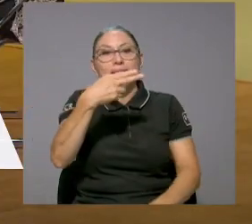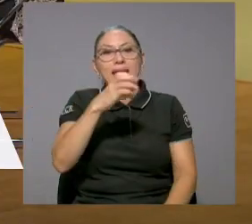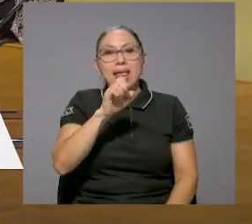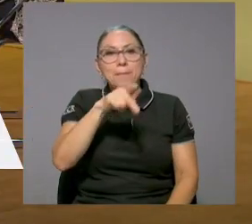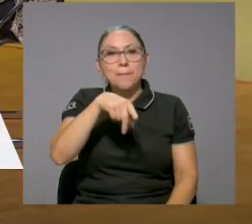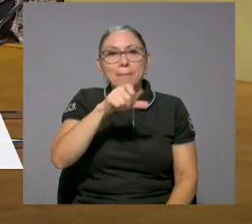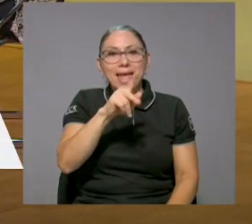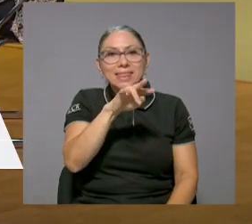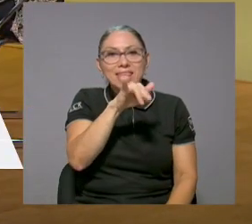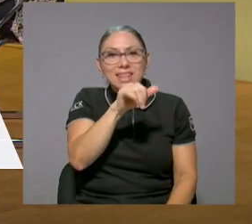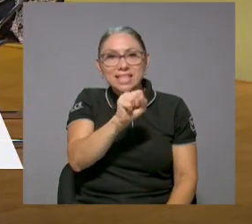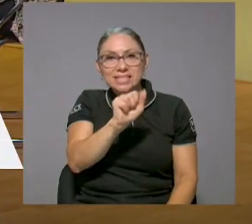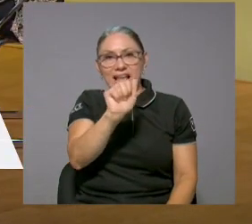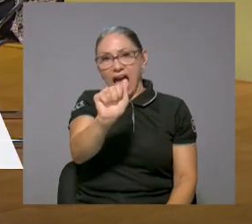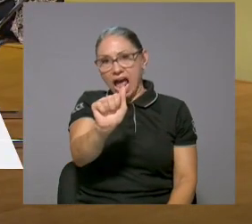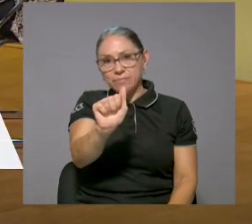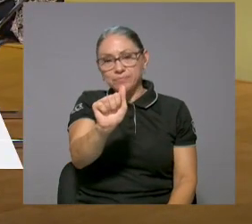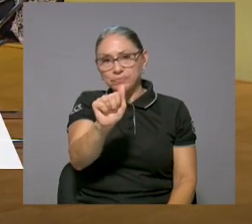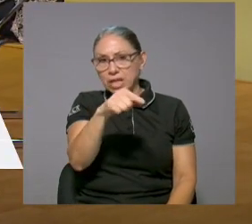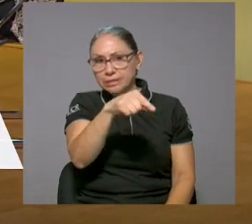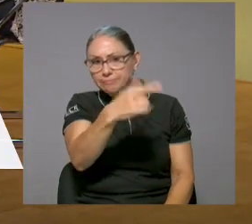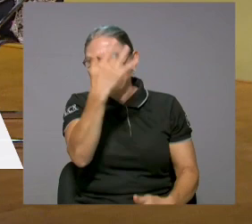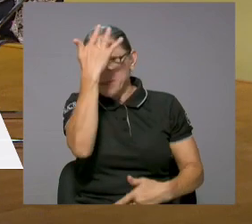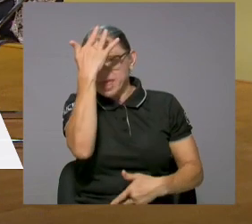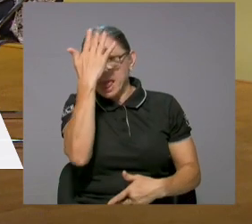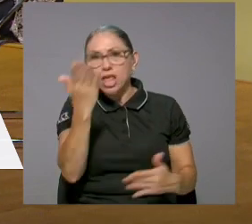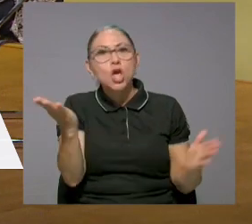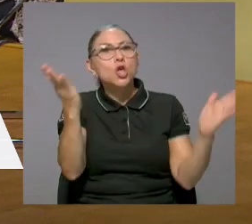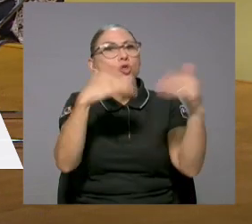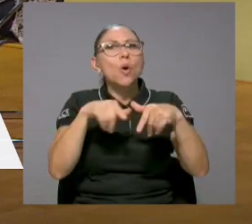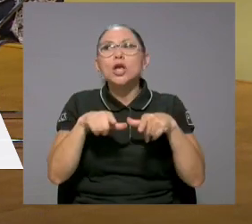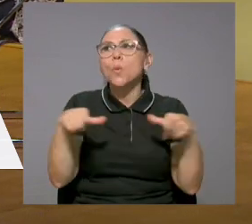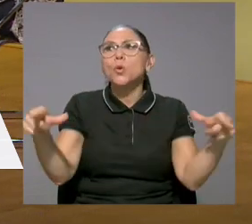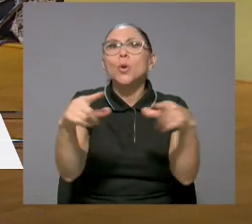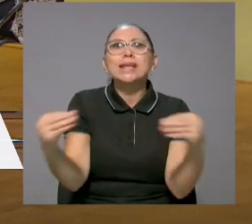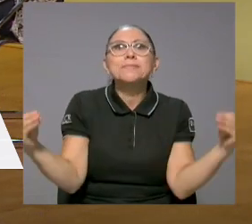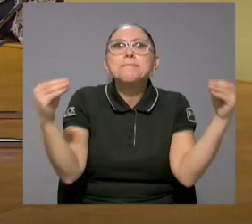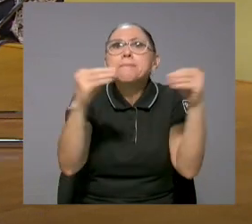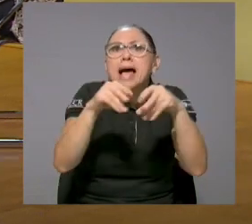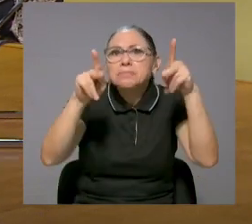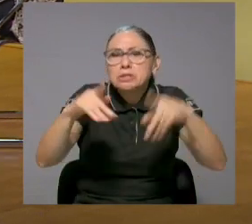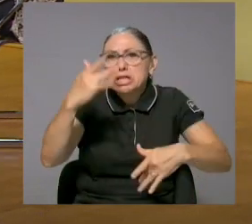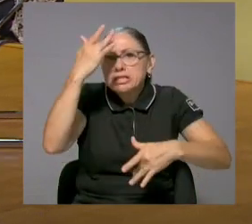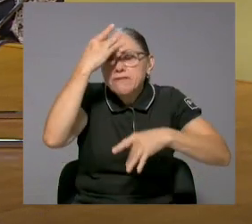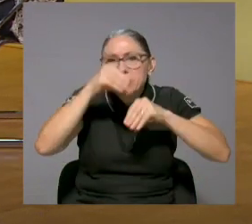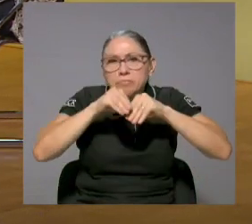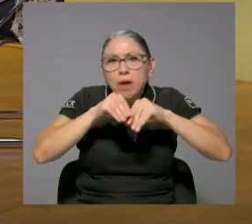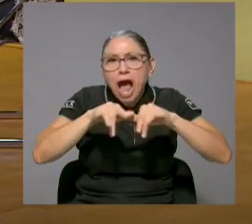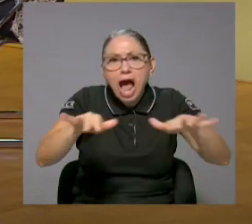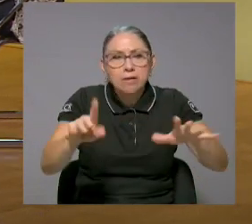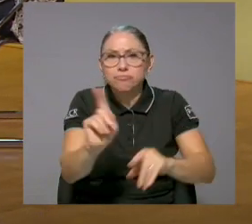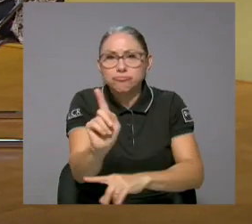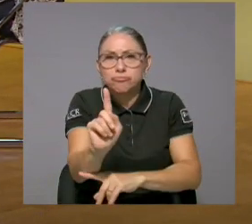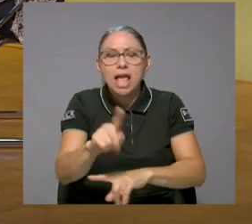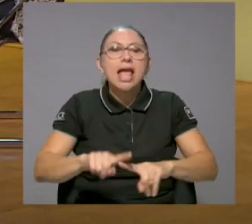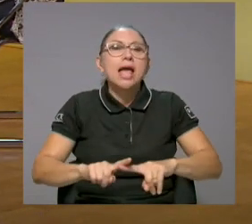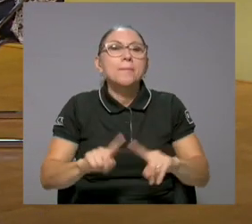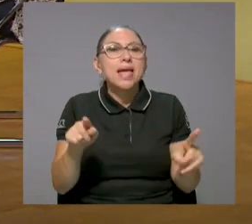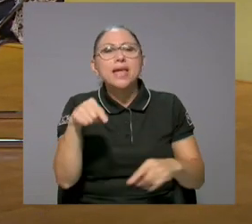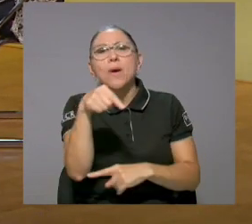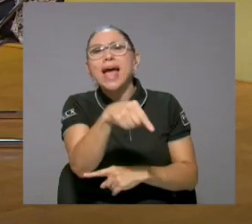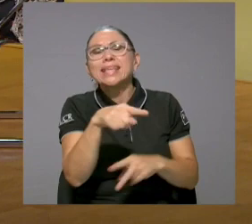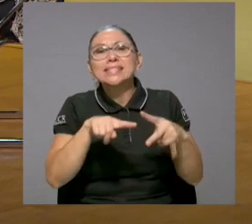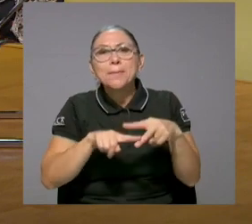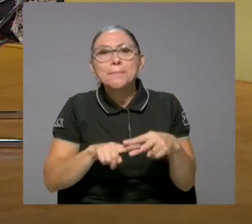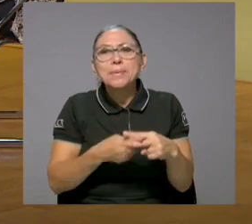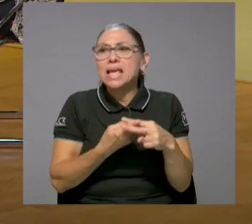A, no tenemos zonas endémicas, por decirlo de alguna manera, donde se nos presentan más casos, sino que se